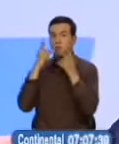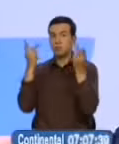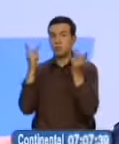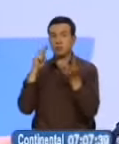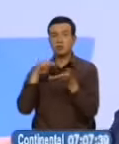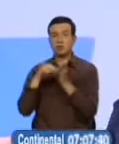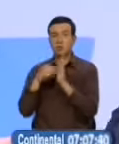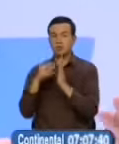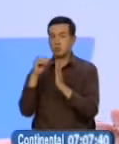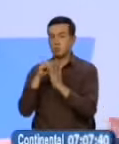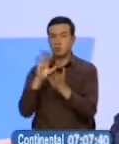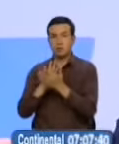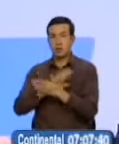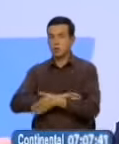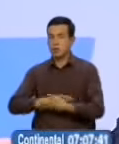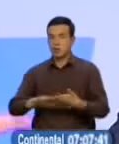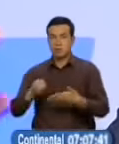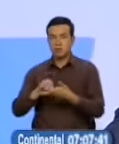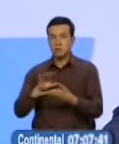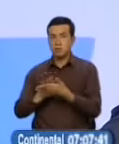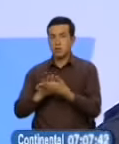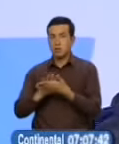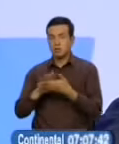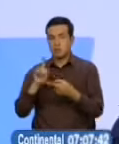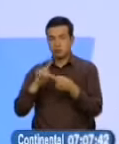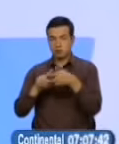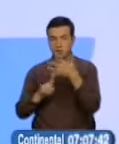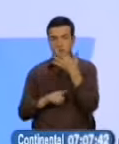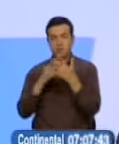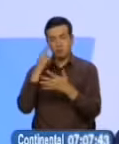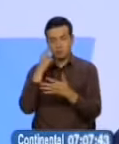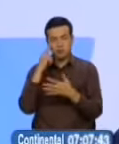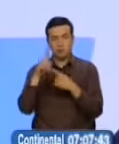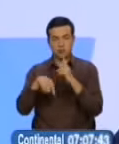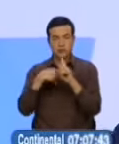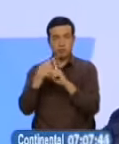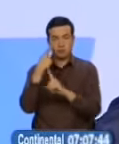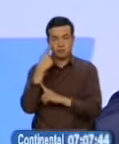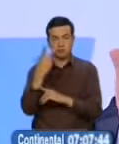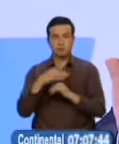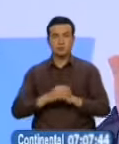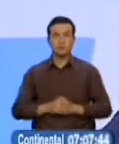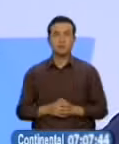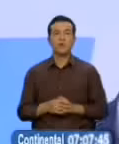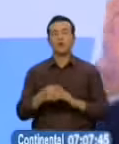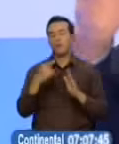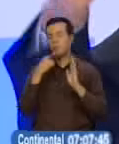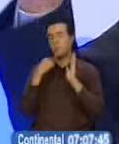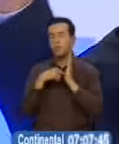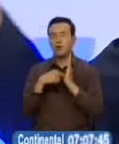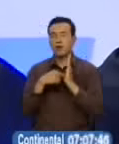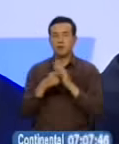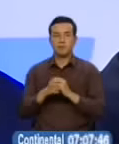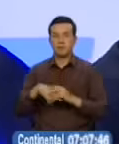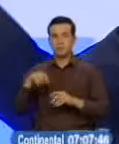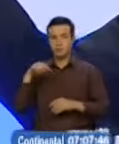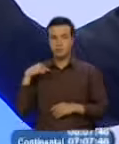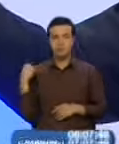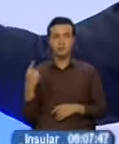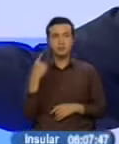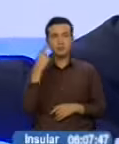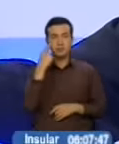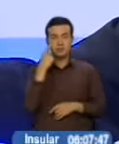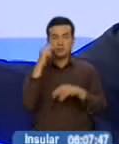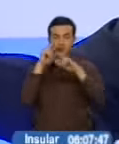hace lo que está escrito, no hay lugar a interpretación. Pero además veamos una cosa, Carlos, adicional. Si es que nosotros